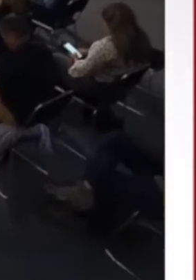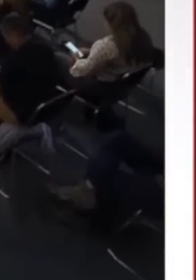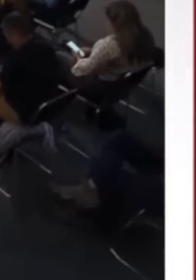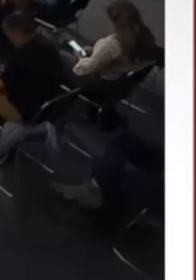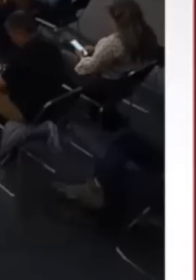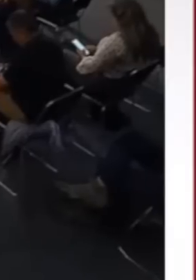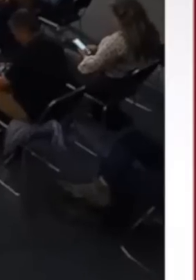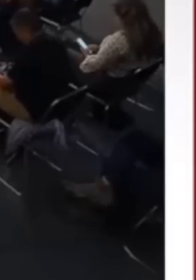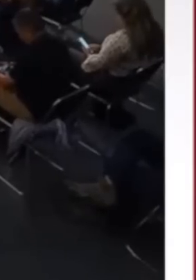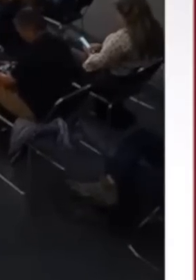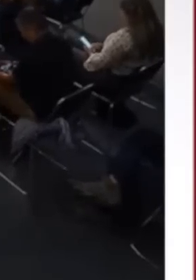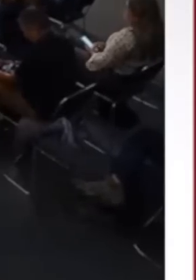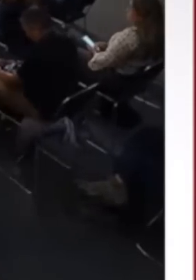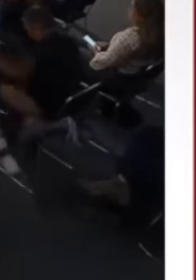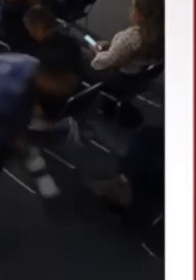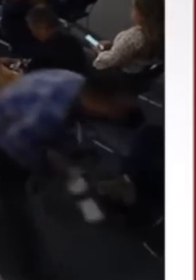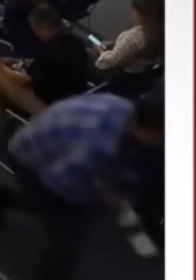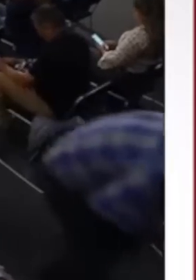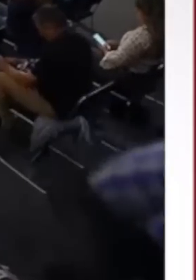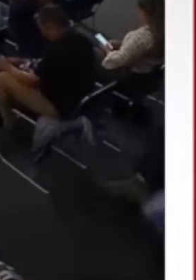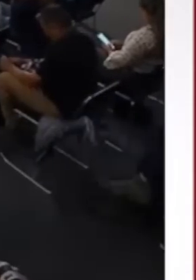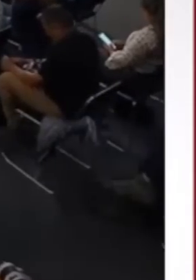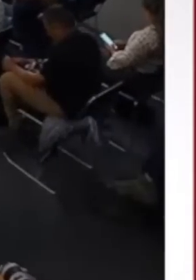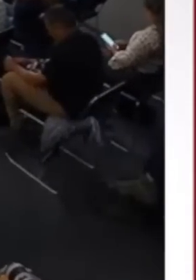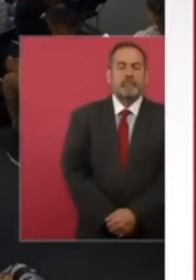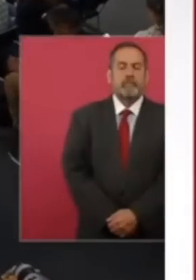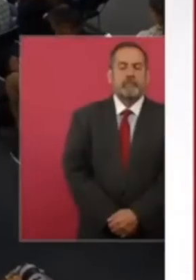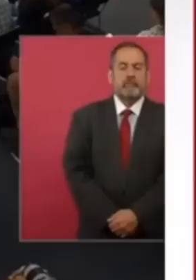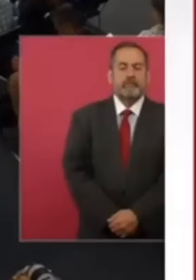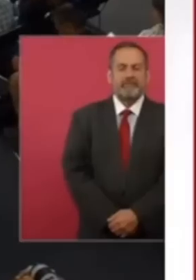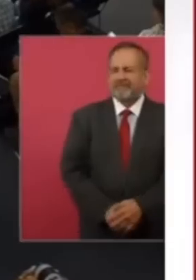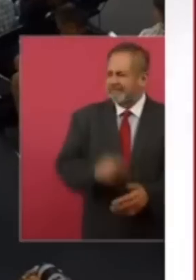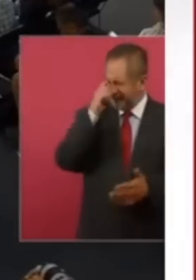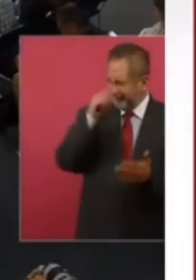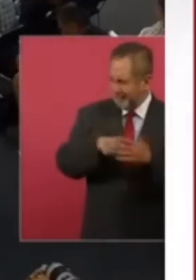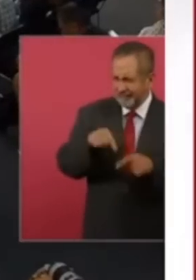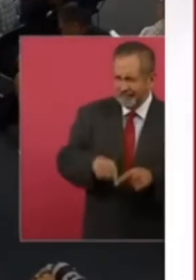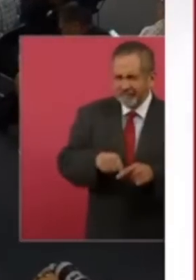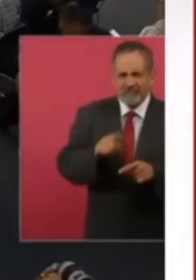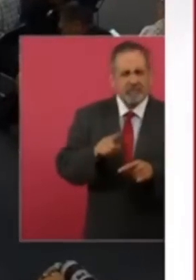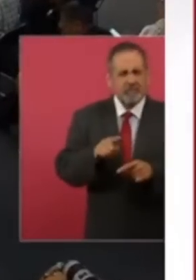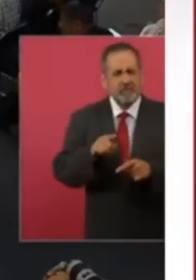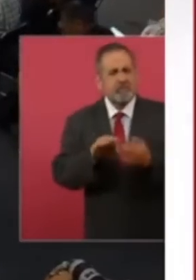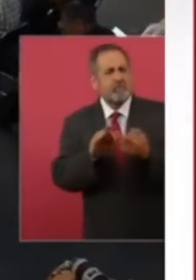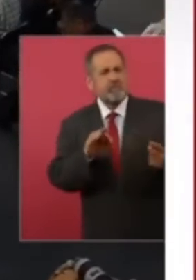a los presuntos responsables. No sé si fue aquí o fue en Hidalgo.